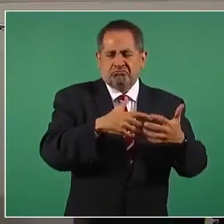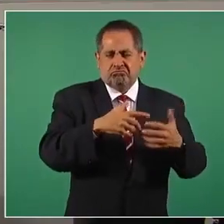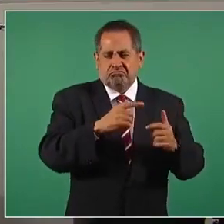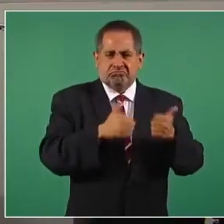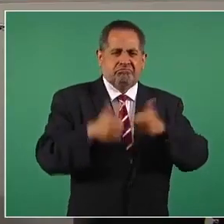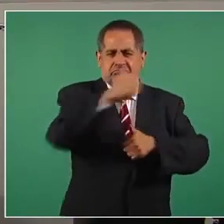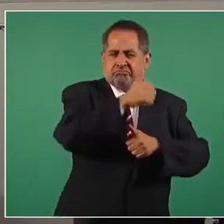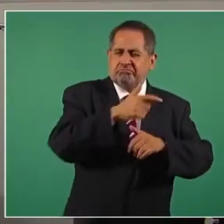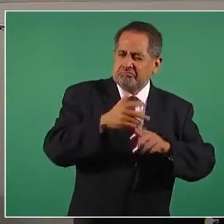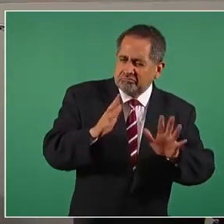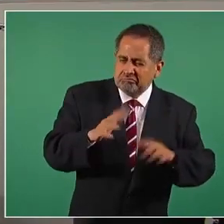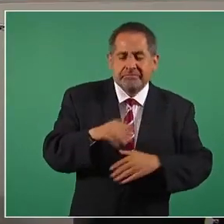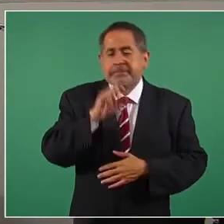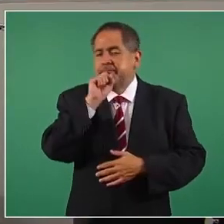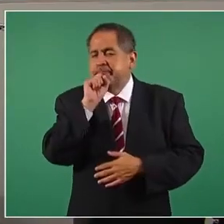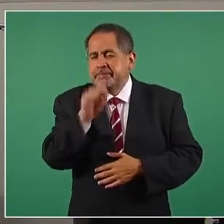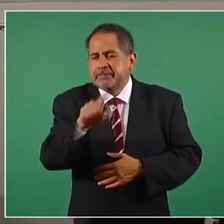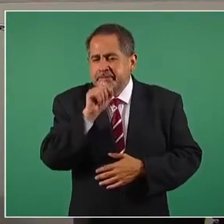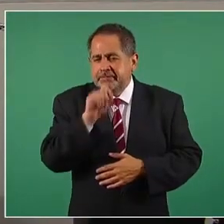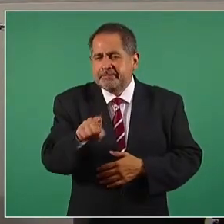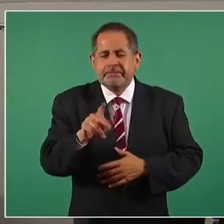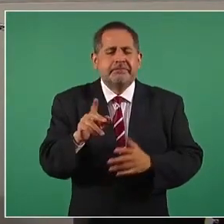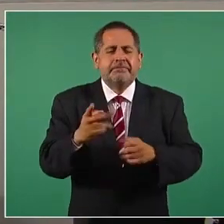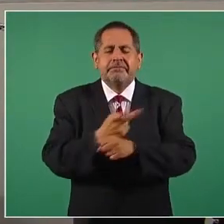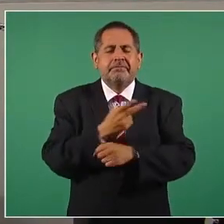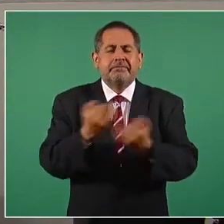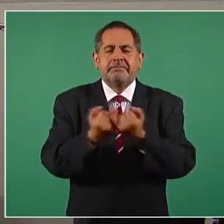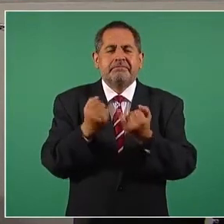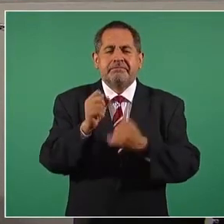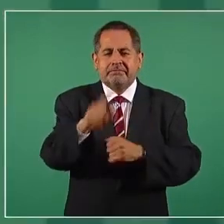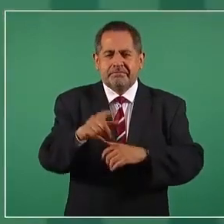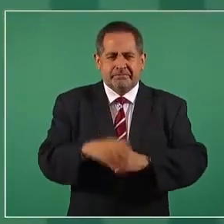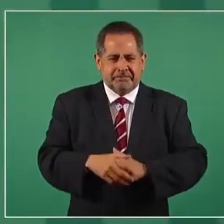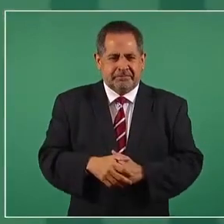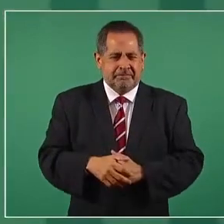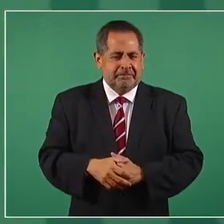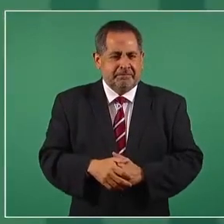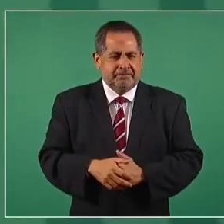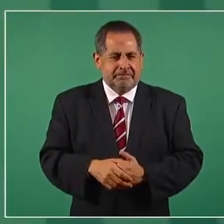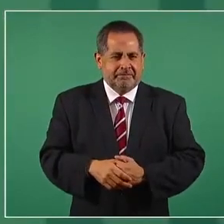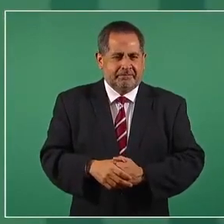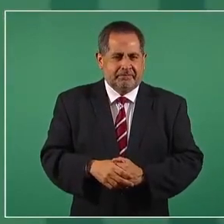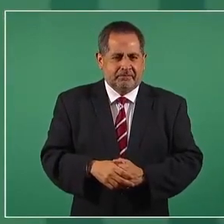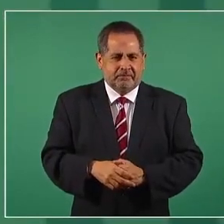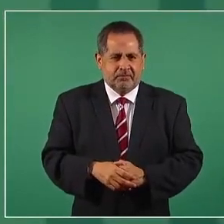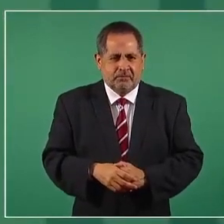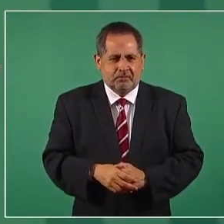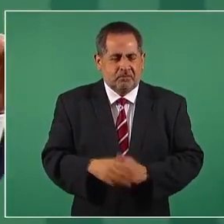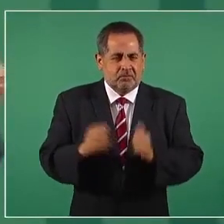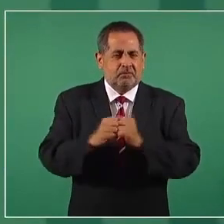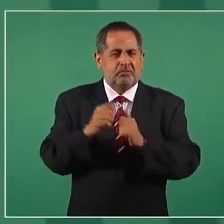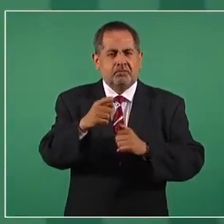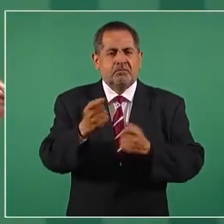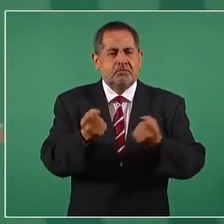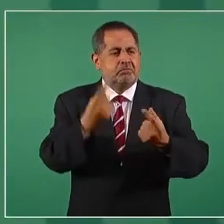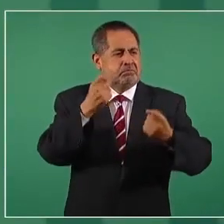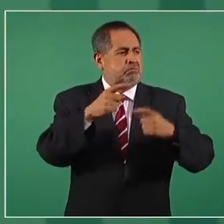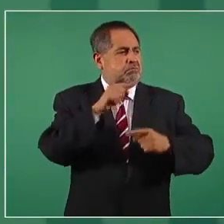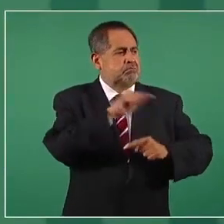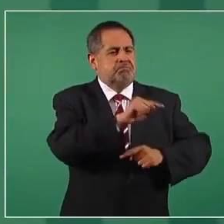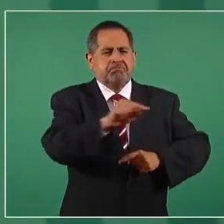de arriba. Bueno, lo mismo sucede, lo mismo, esto mismo sucede con ciertos